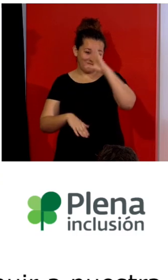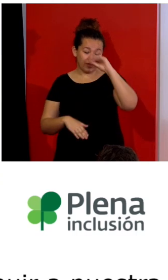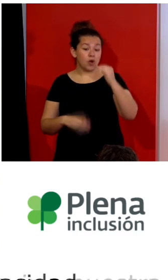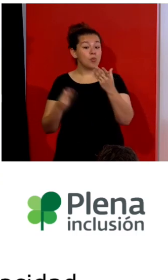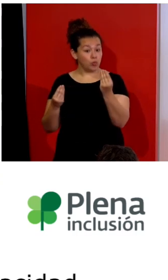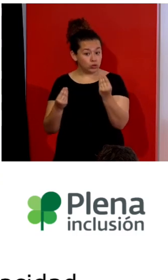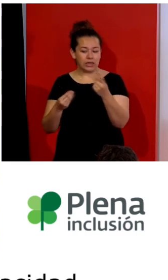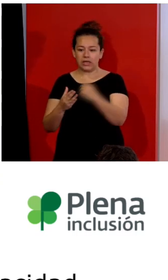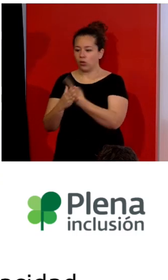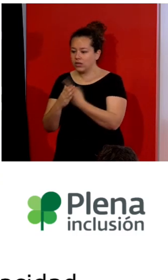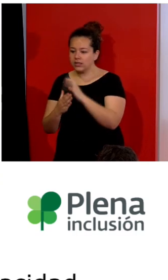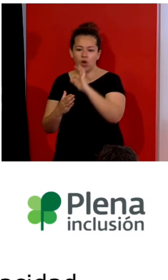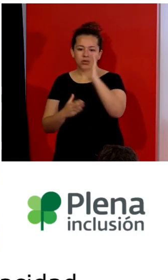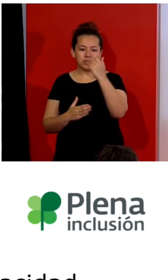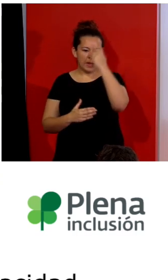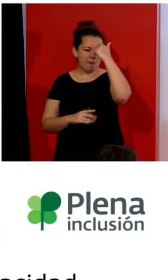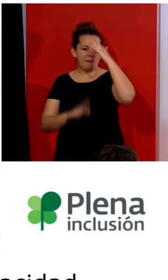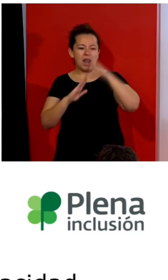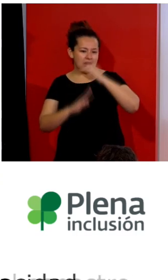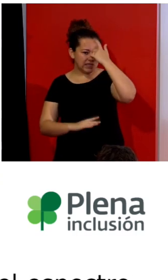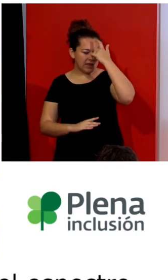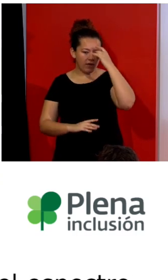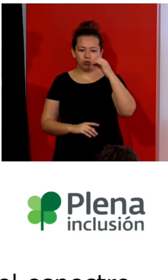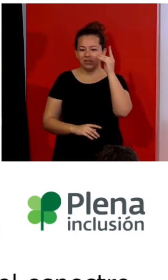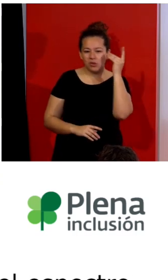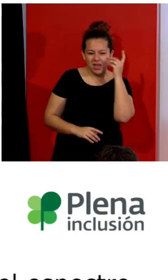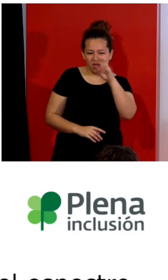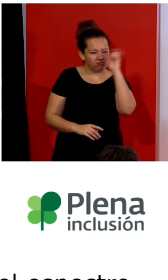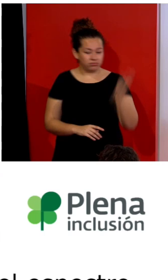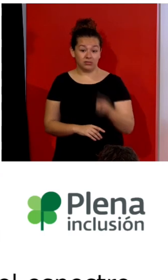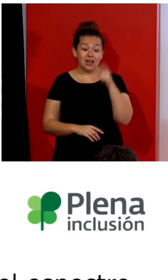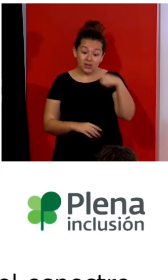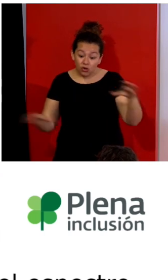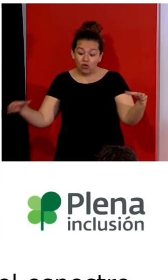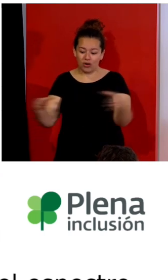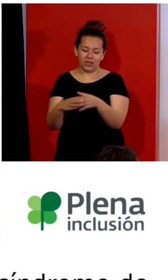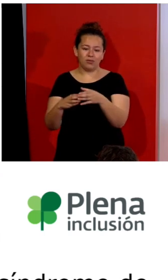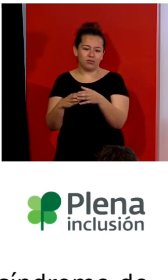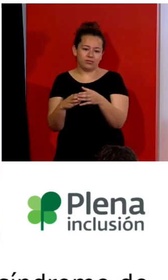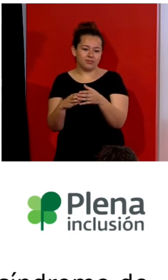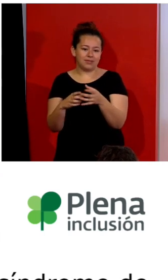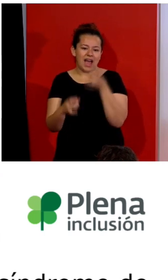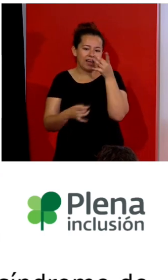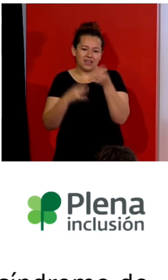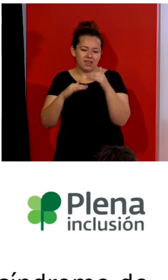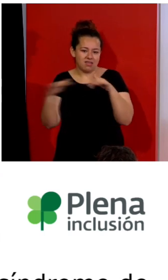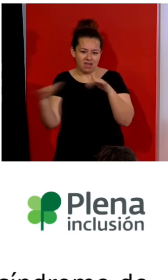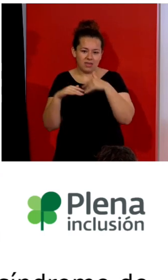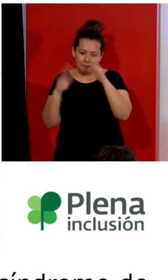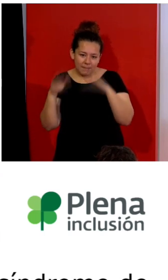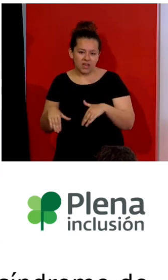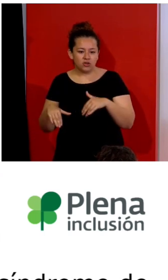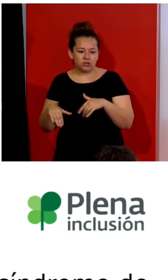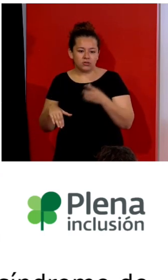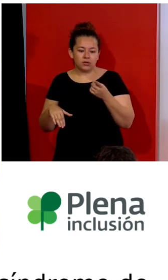autista, otras con parálisis cerebral, con síndrome de Down, etc., son el colectivo con menor tasa de actividad, mayor índice de